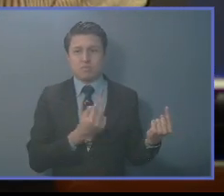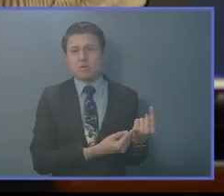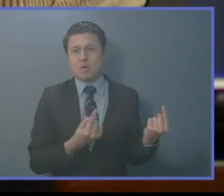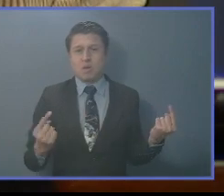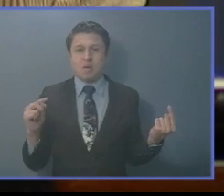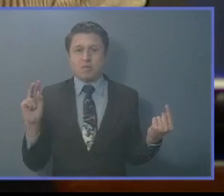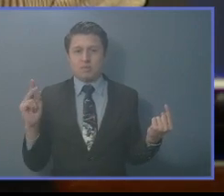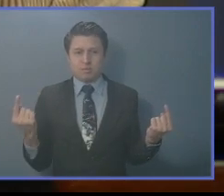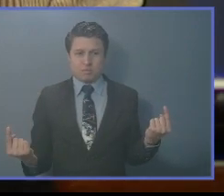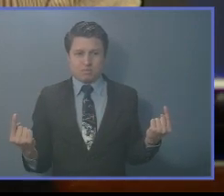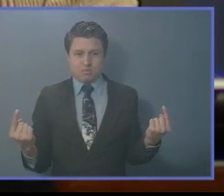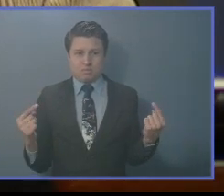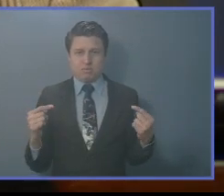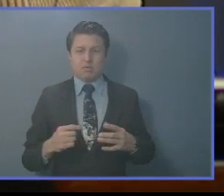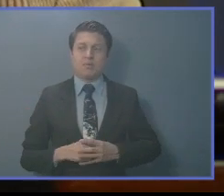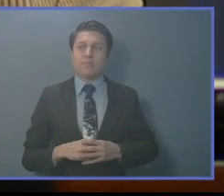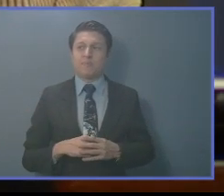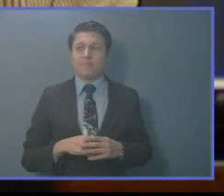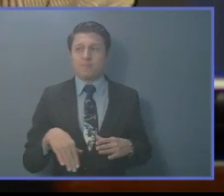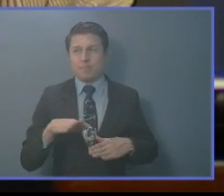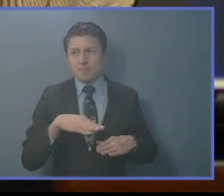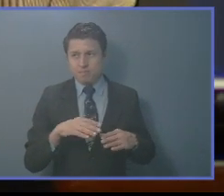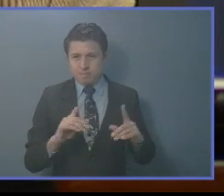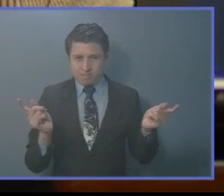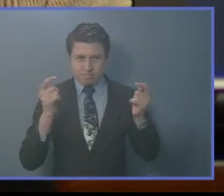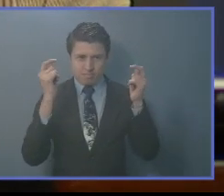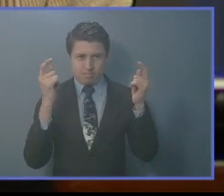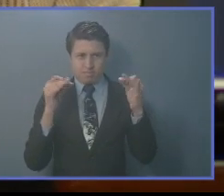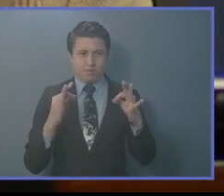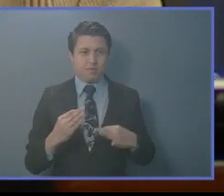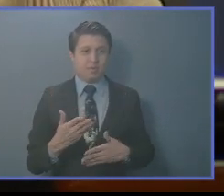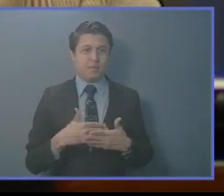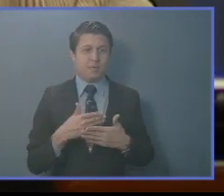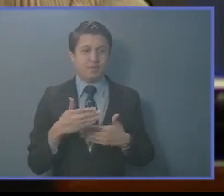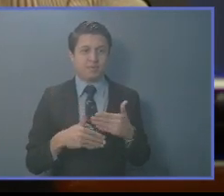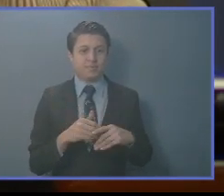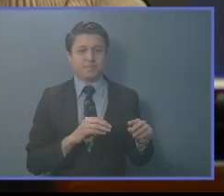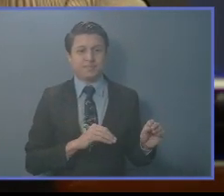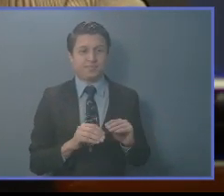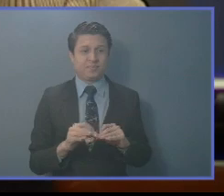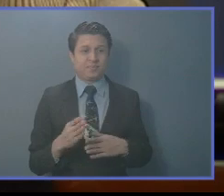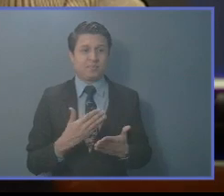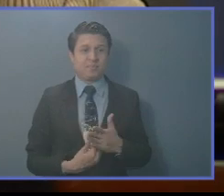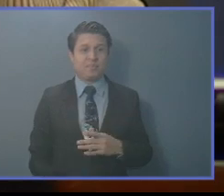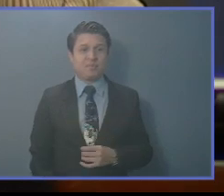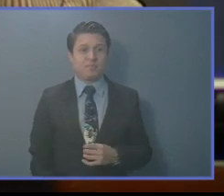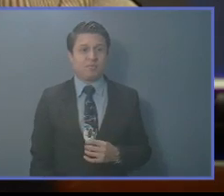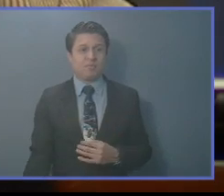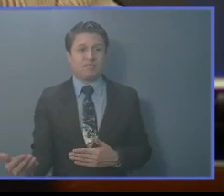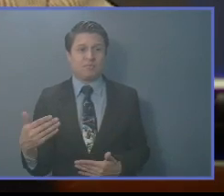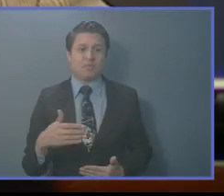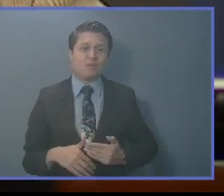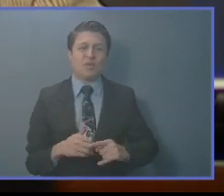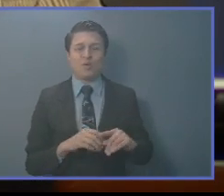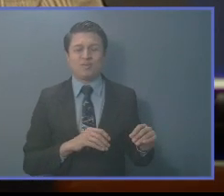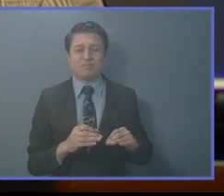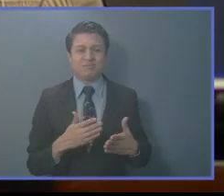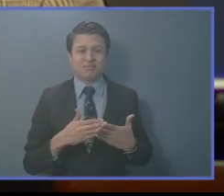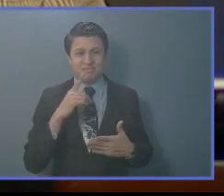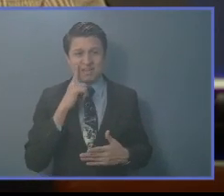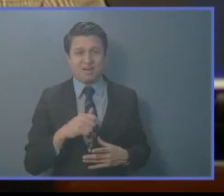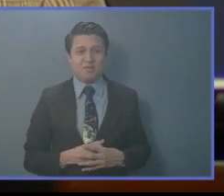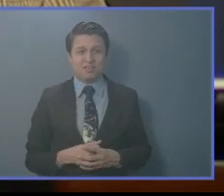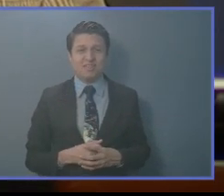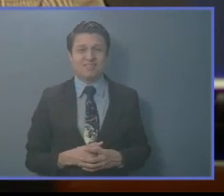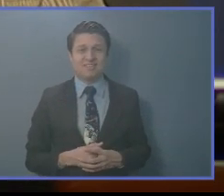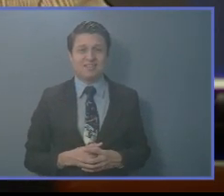transporte recreativo y turístico. 4. Ferias, 5. Fiestas patronales. 6. Cines y teatros. 7. Piscinas. 8. Establecimientos